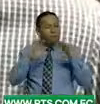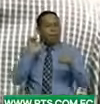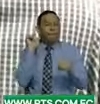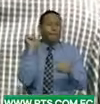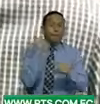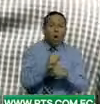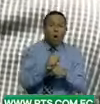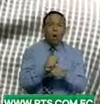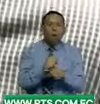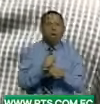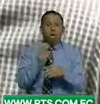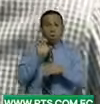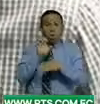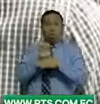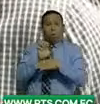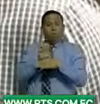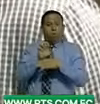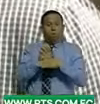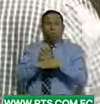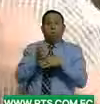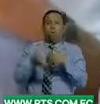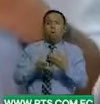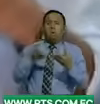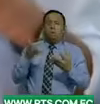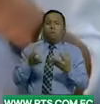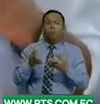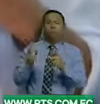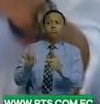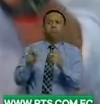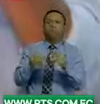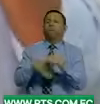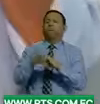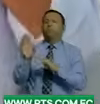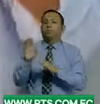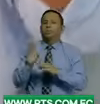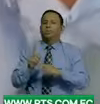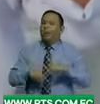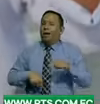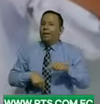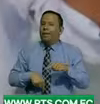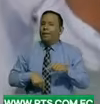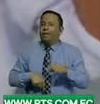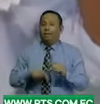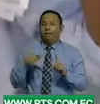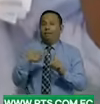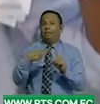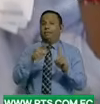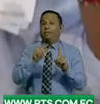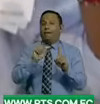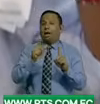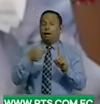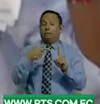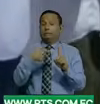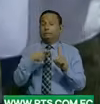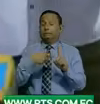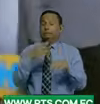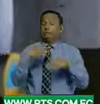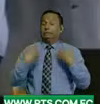un salvoconducto para que el señor pueda evadir a la justicia. Con esto Glass pone tensas las relaciones entre Ecuador y